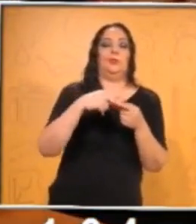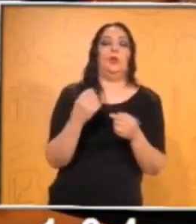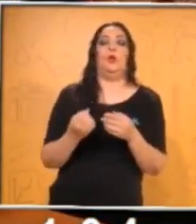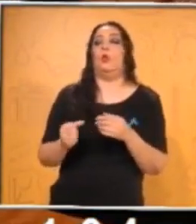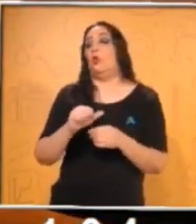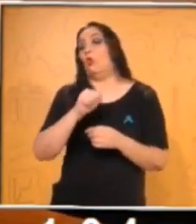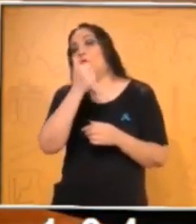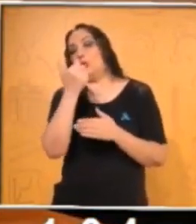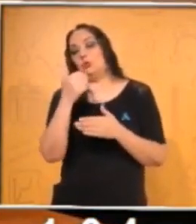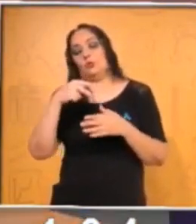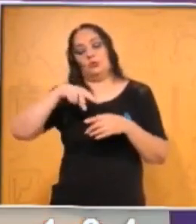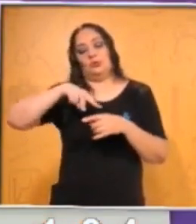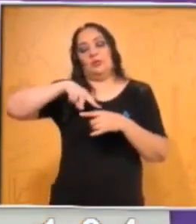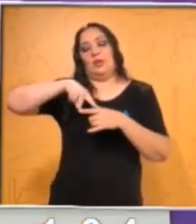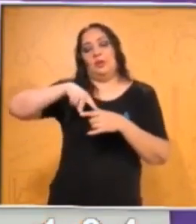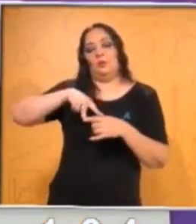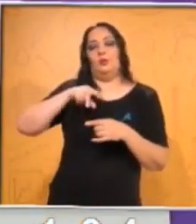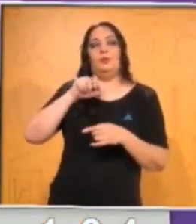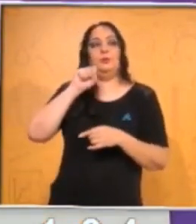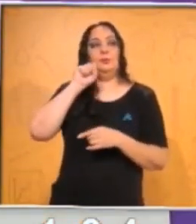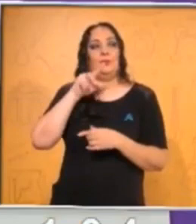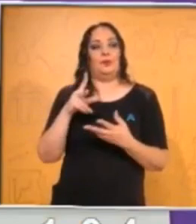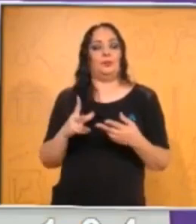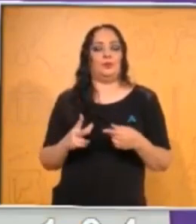triángulo de aquí arriba. Lo recortamos.